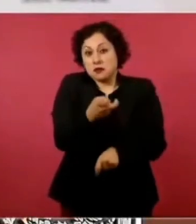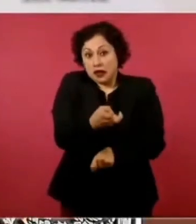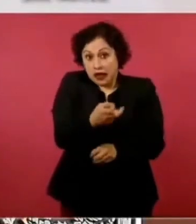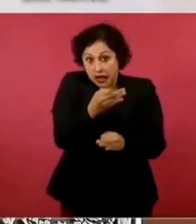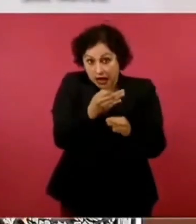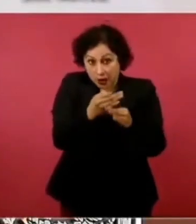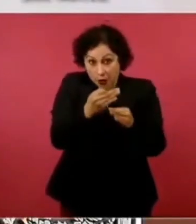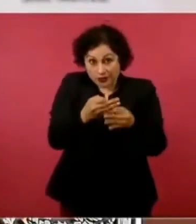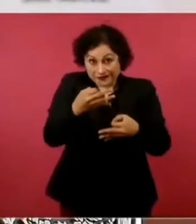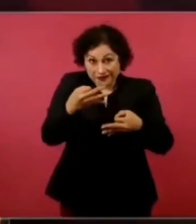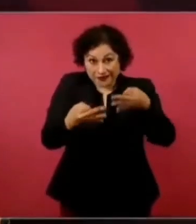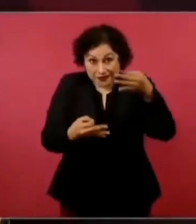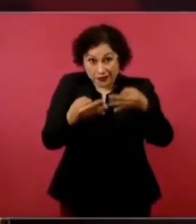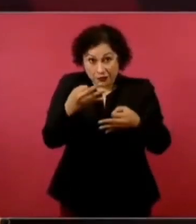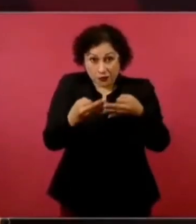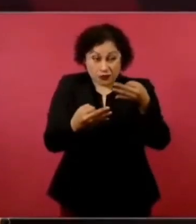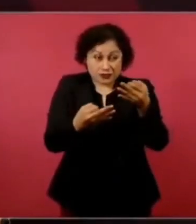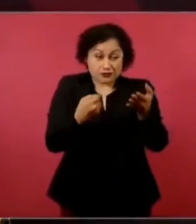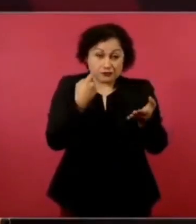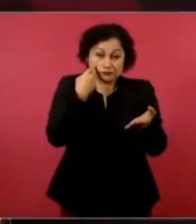terminar con una tradición